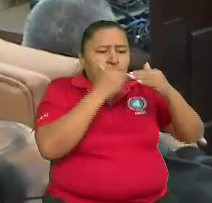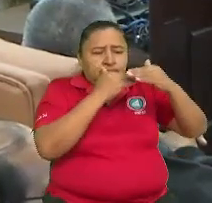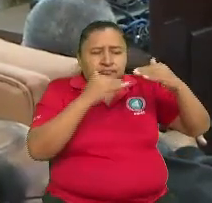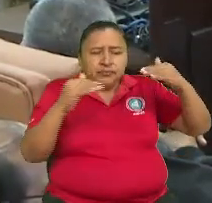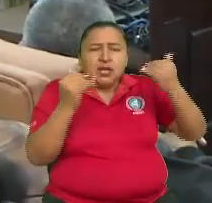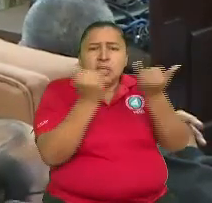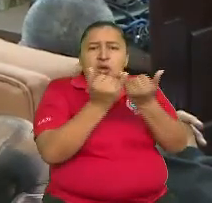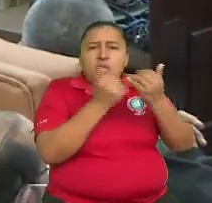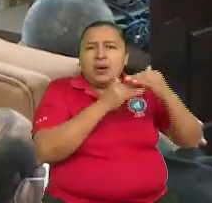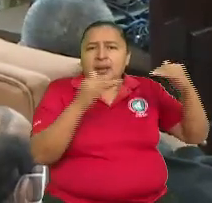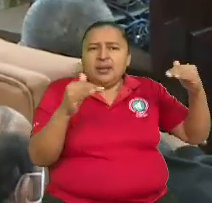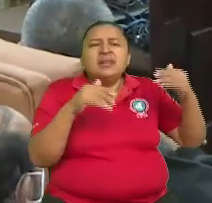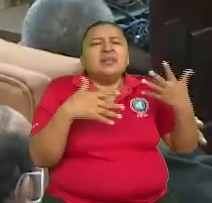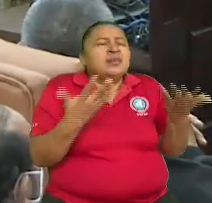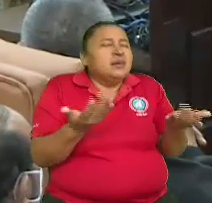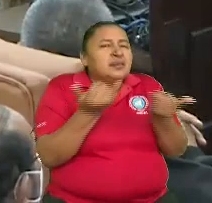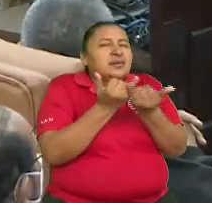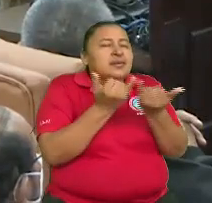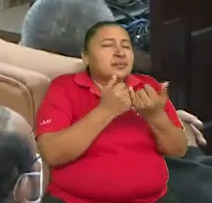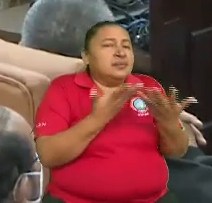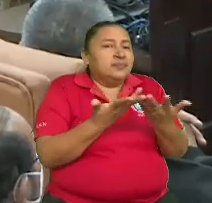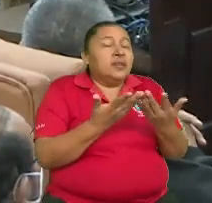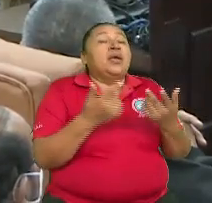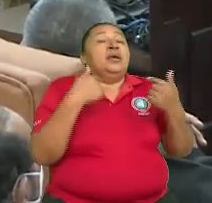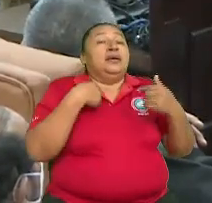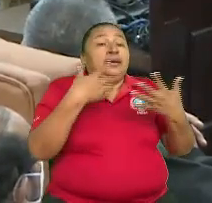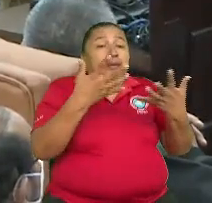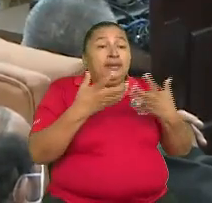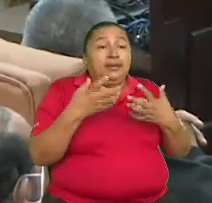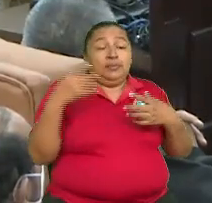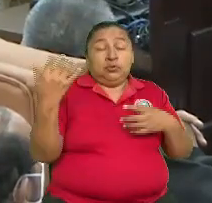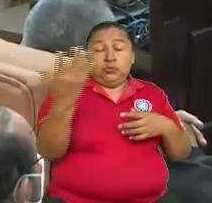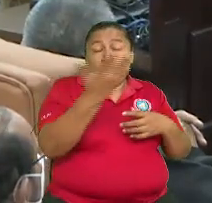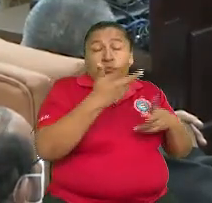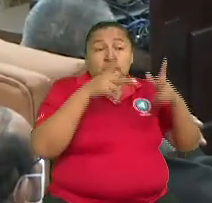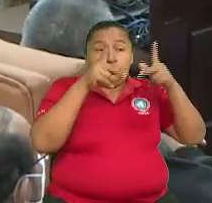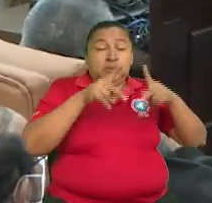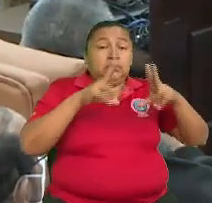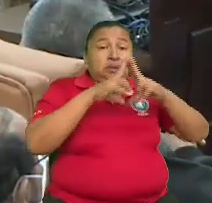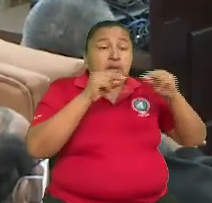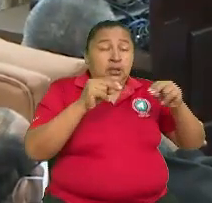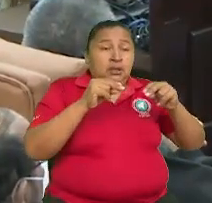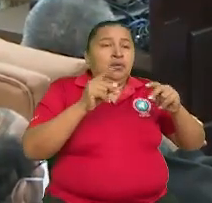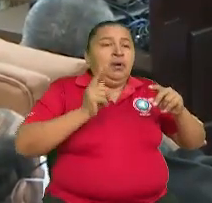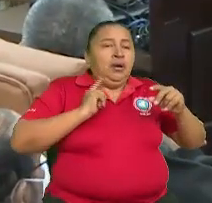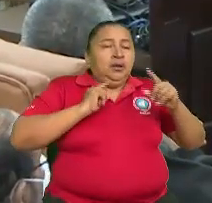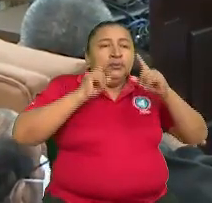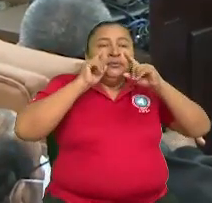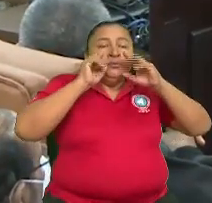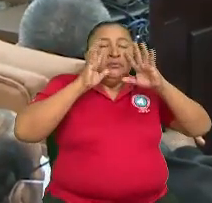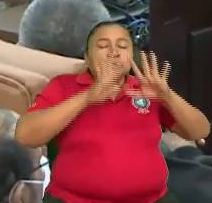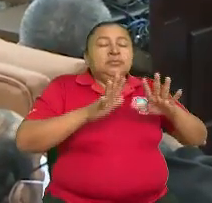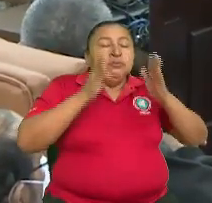y es que queremos que los nicaragüenses estén protegidos